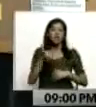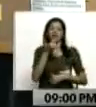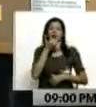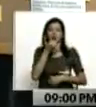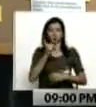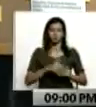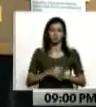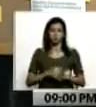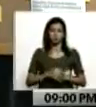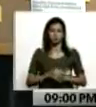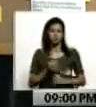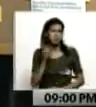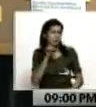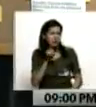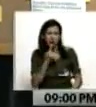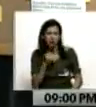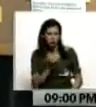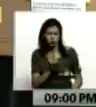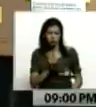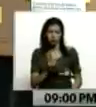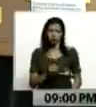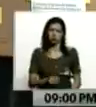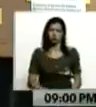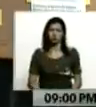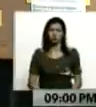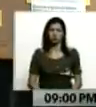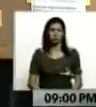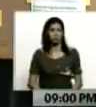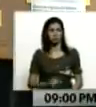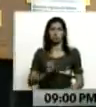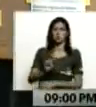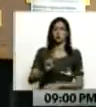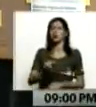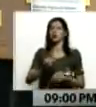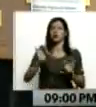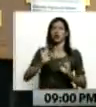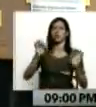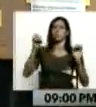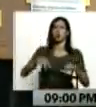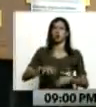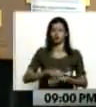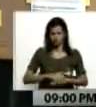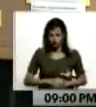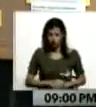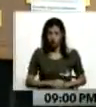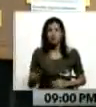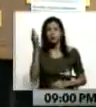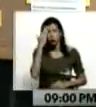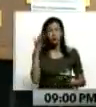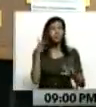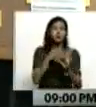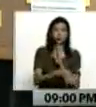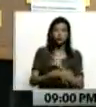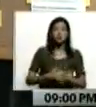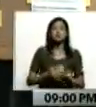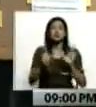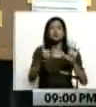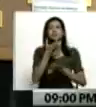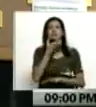meses y no nos caemos a coba sabemos sabemos lo que